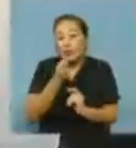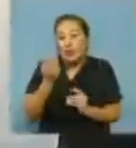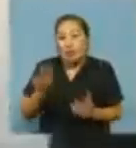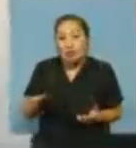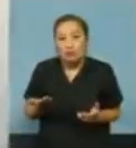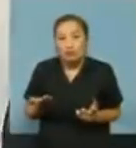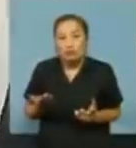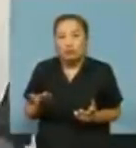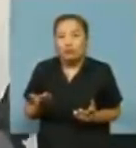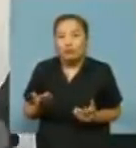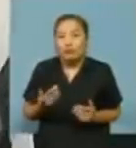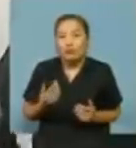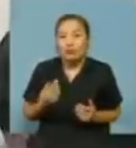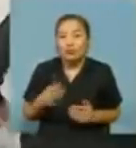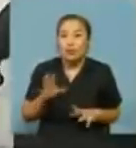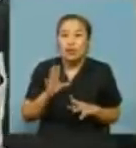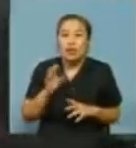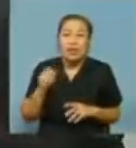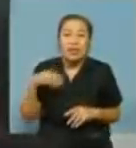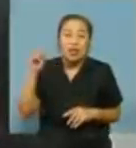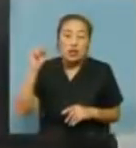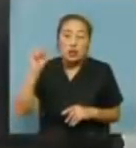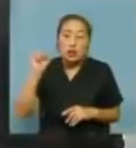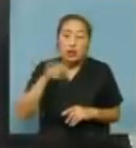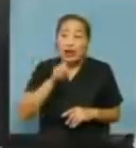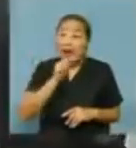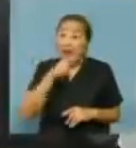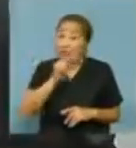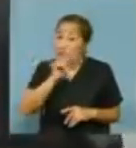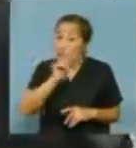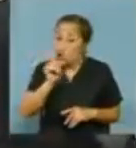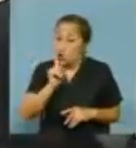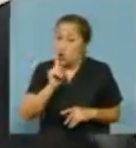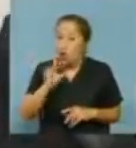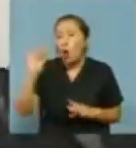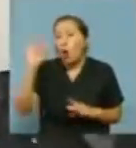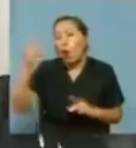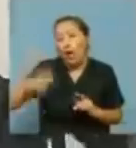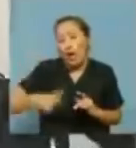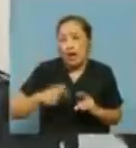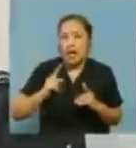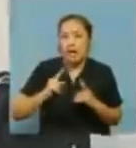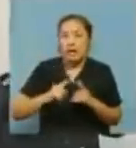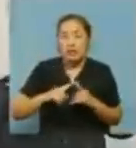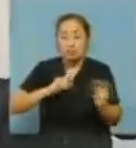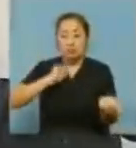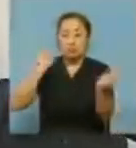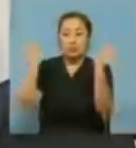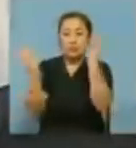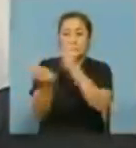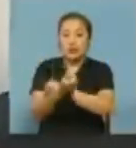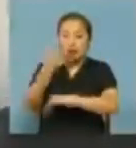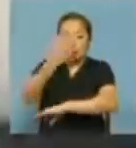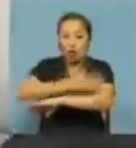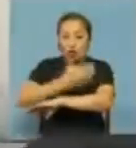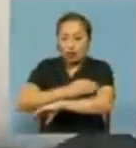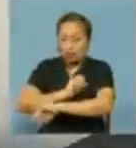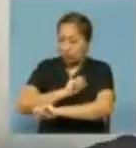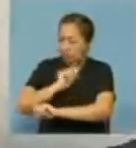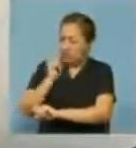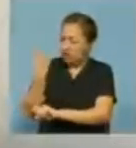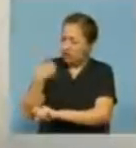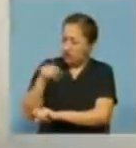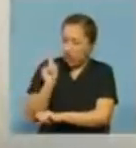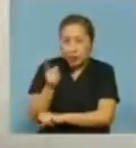ejemplo, estreñimiento, no quieren ir al baño, acusan dolor, un cambio repentino en la conducta y